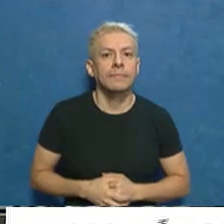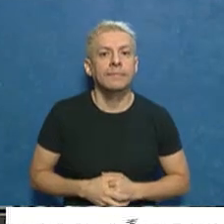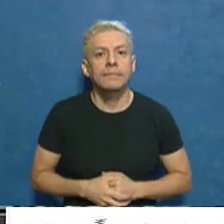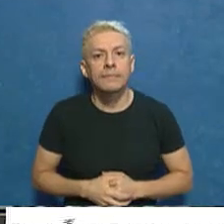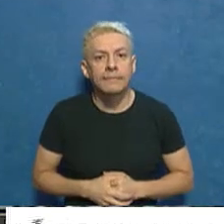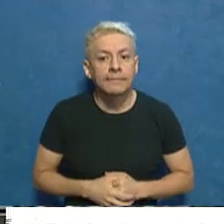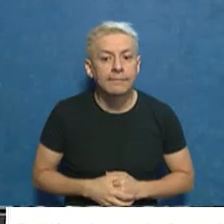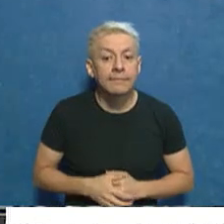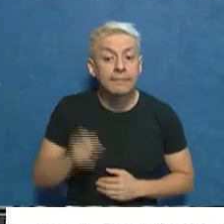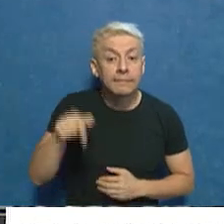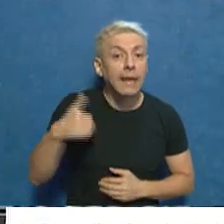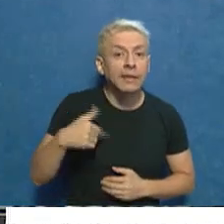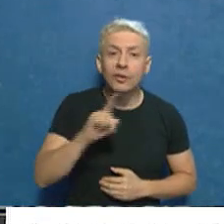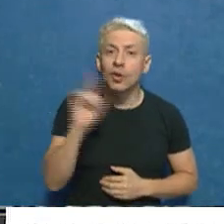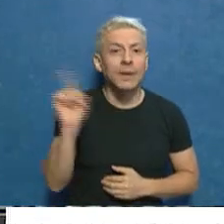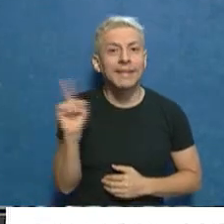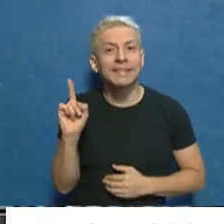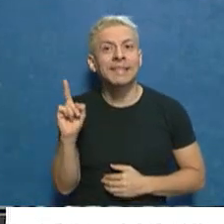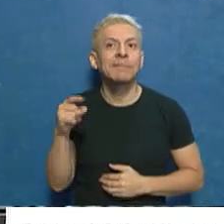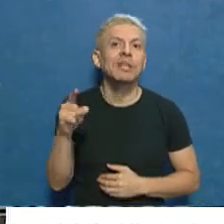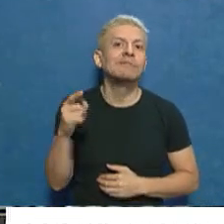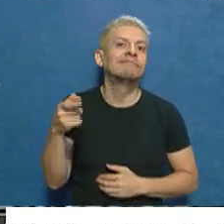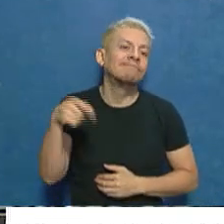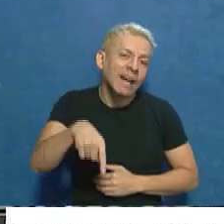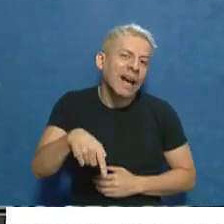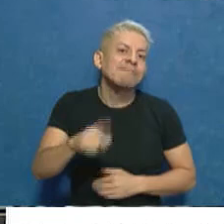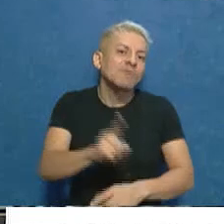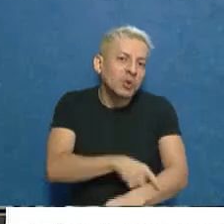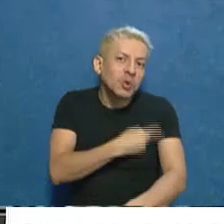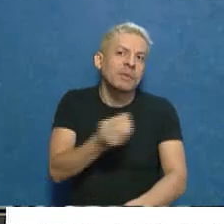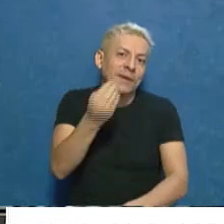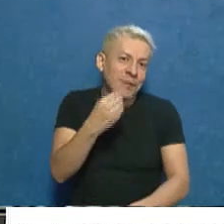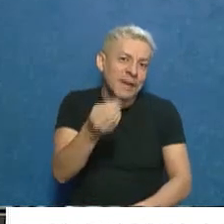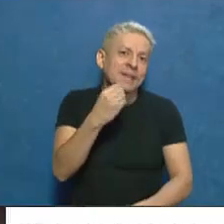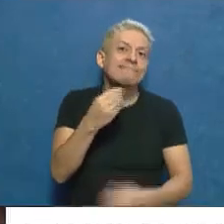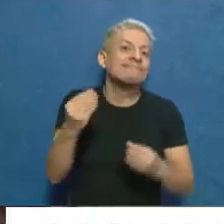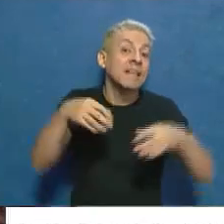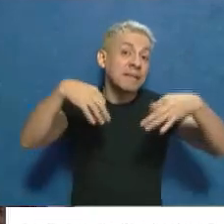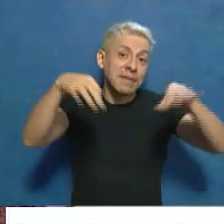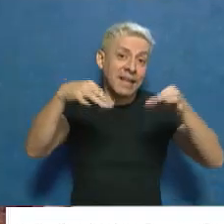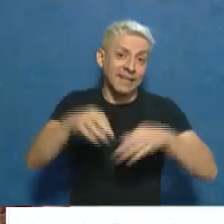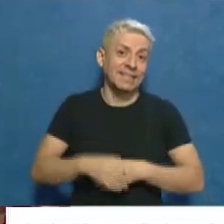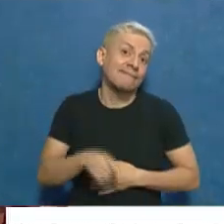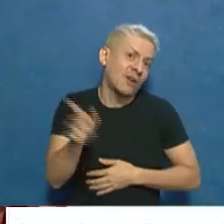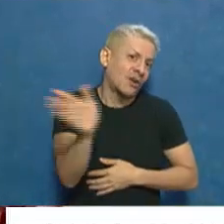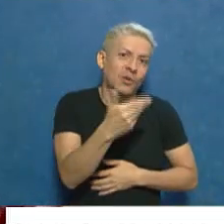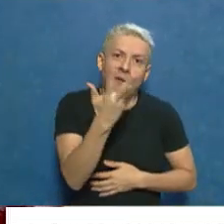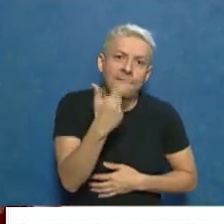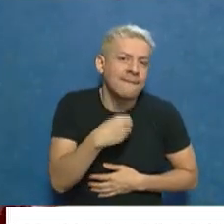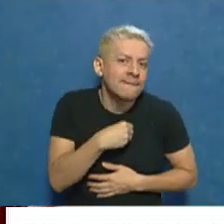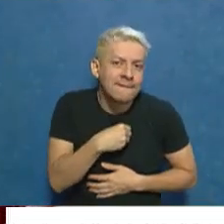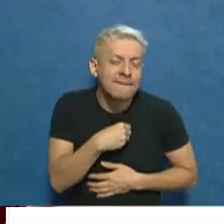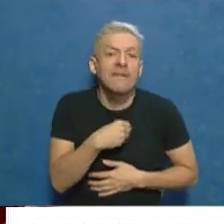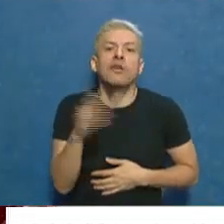No es de origen argentino, pero es un plato típico de nuestro país y a quién no le gustan las milanesas, ¿no? Que son tan